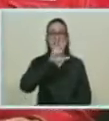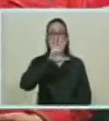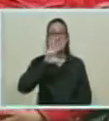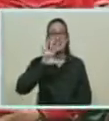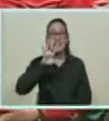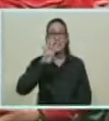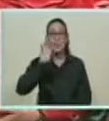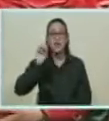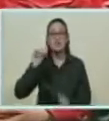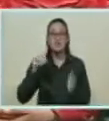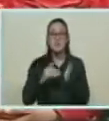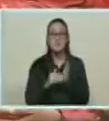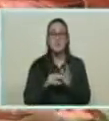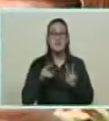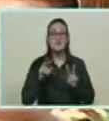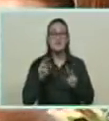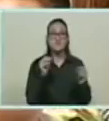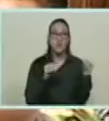540 mil viviendas.